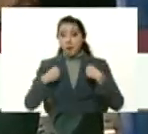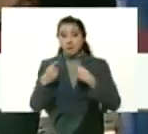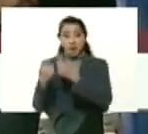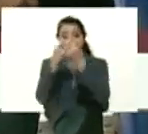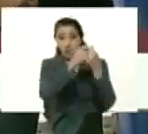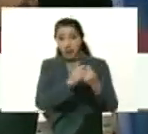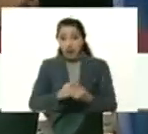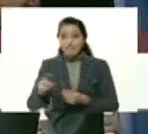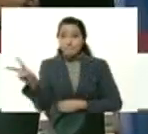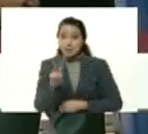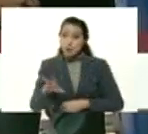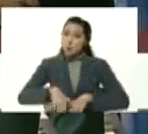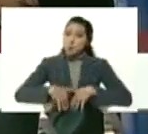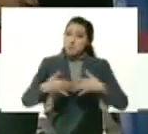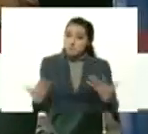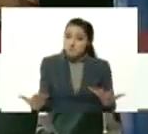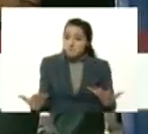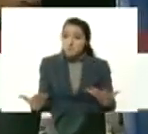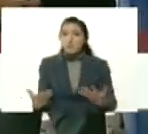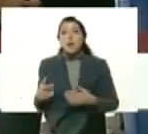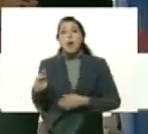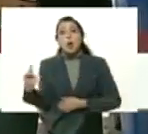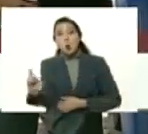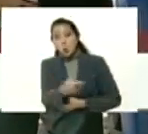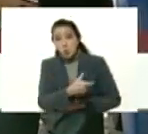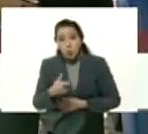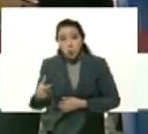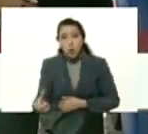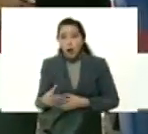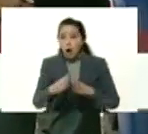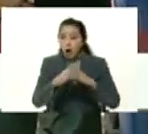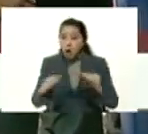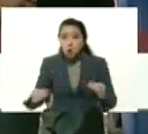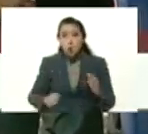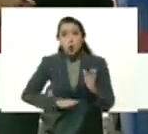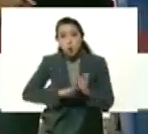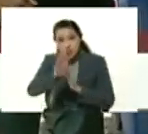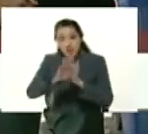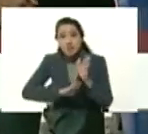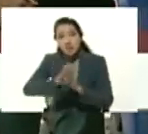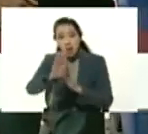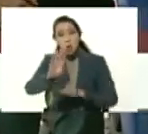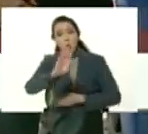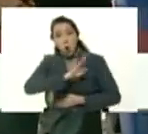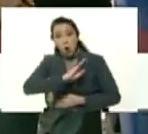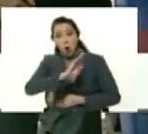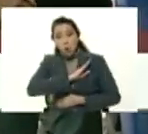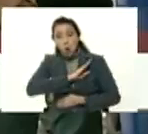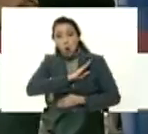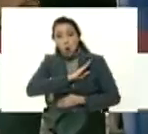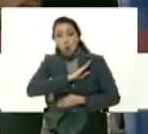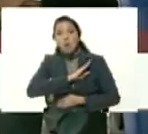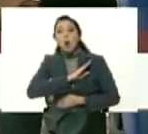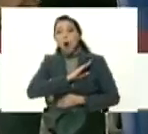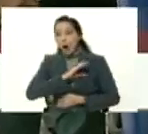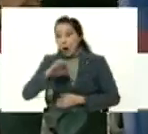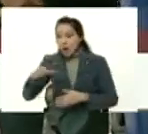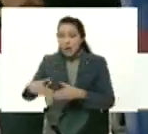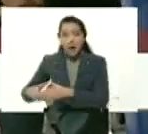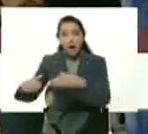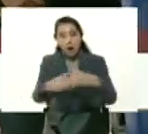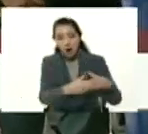venezolana para buscar el desenlace del desarrollo, el crecimiento de todos los motores